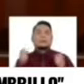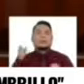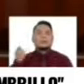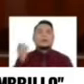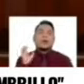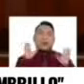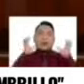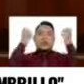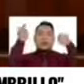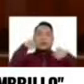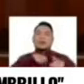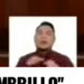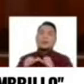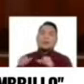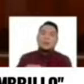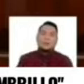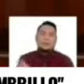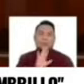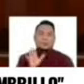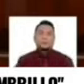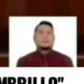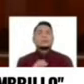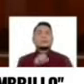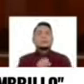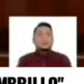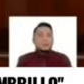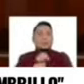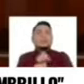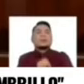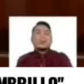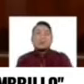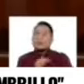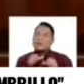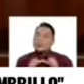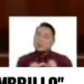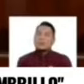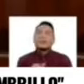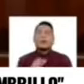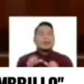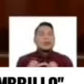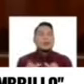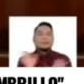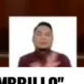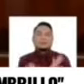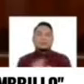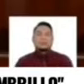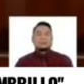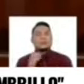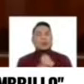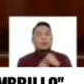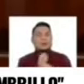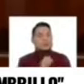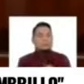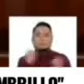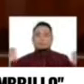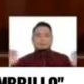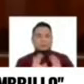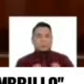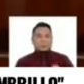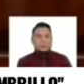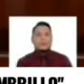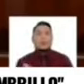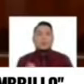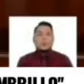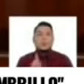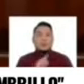nuestra prioridad por eso bajaremos el precio de la chela más salud para todos construiré hospitales donde no hay donde hay ya